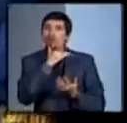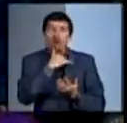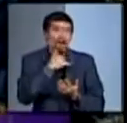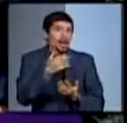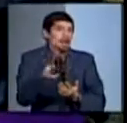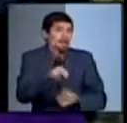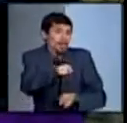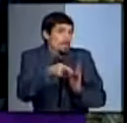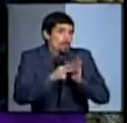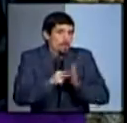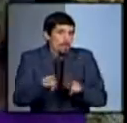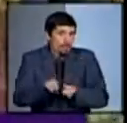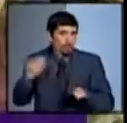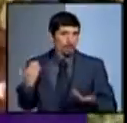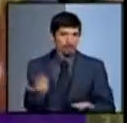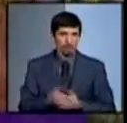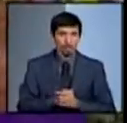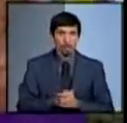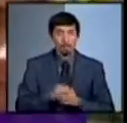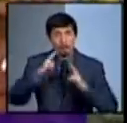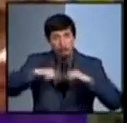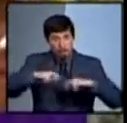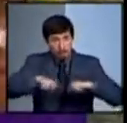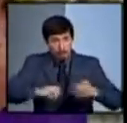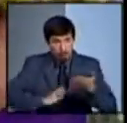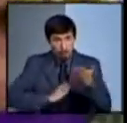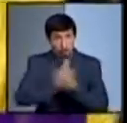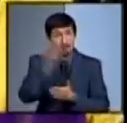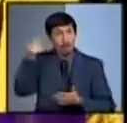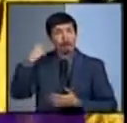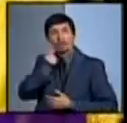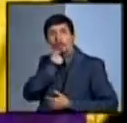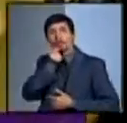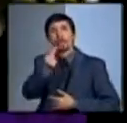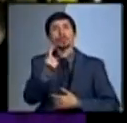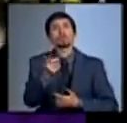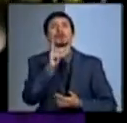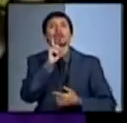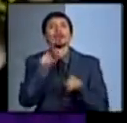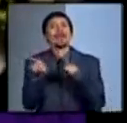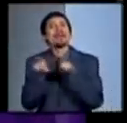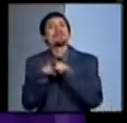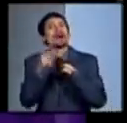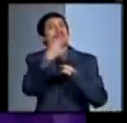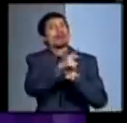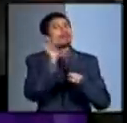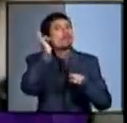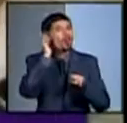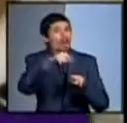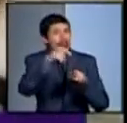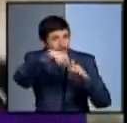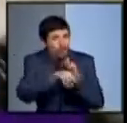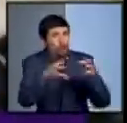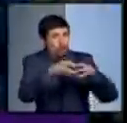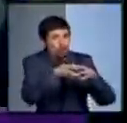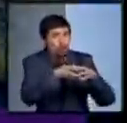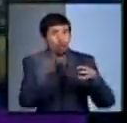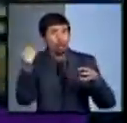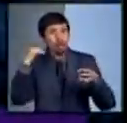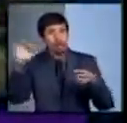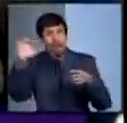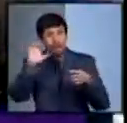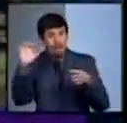cosas. La investigación se inició tras la denuncia realizada por la hermana de una de las integrantes y que en